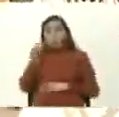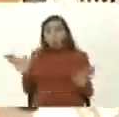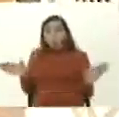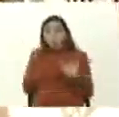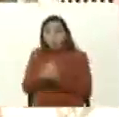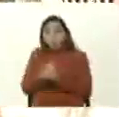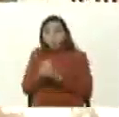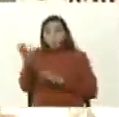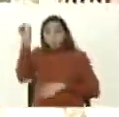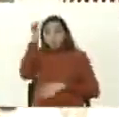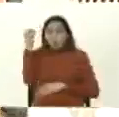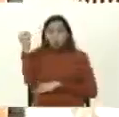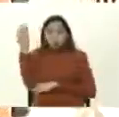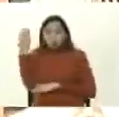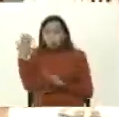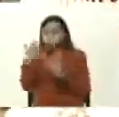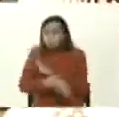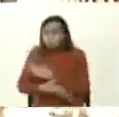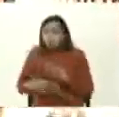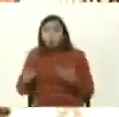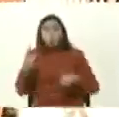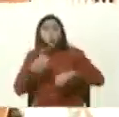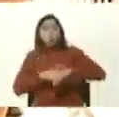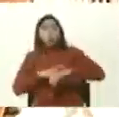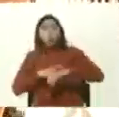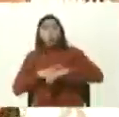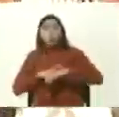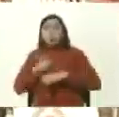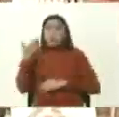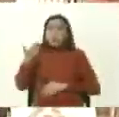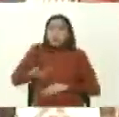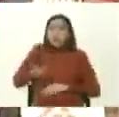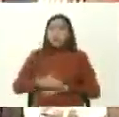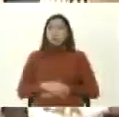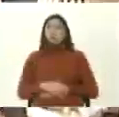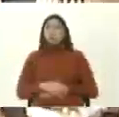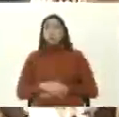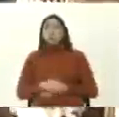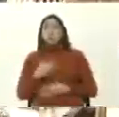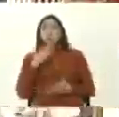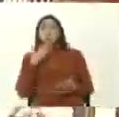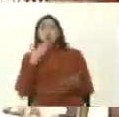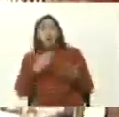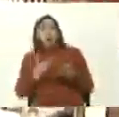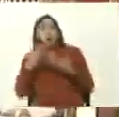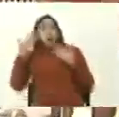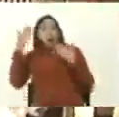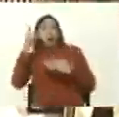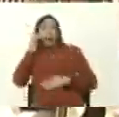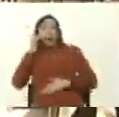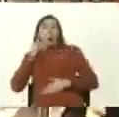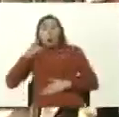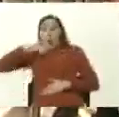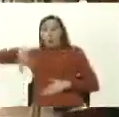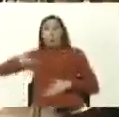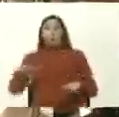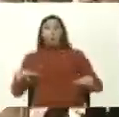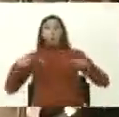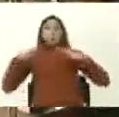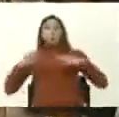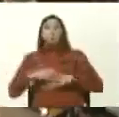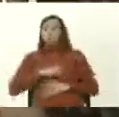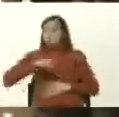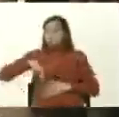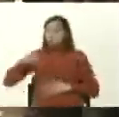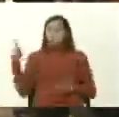que diera unas palabras sobre este momento histórico que estamos viviendo. Muchas gracias, ministro. Saludos, vicepresidenta, pueblo de Venezuela. Bueno, aquí